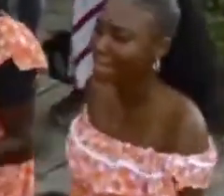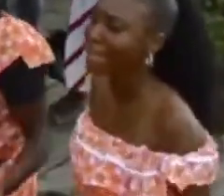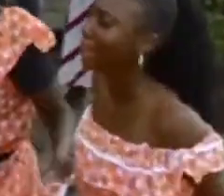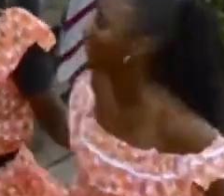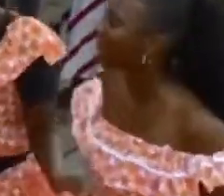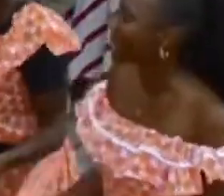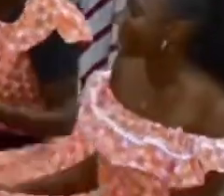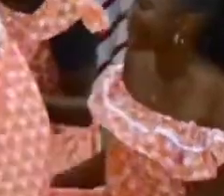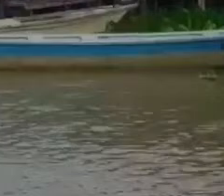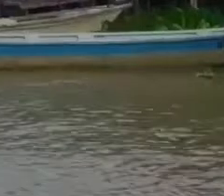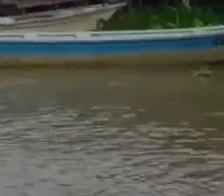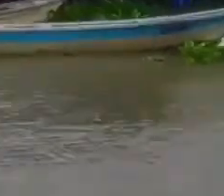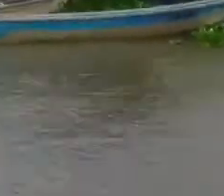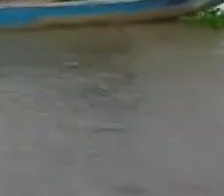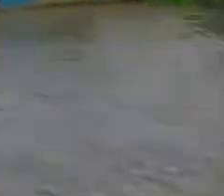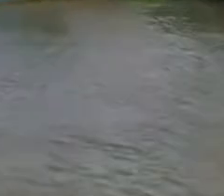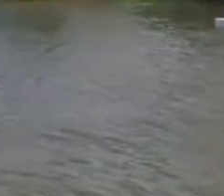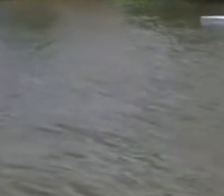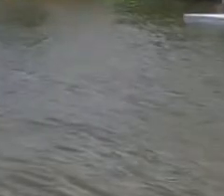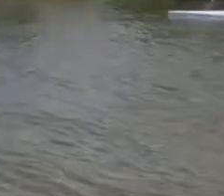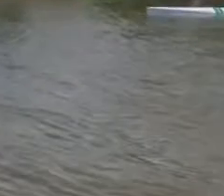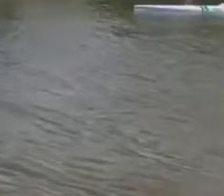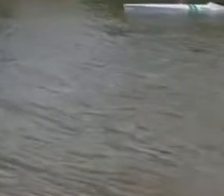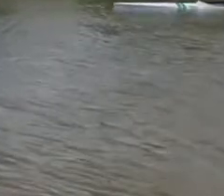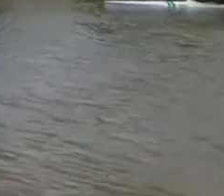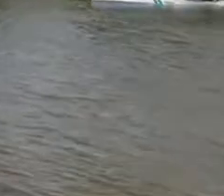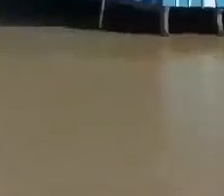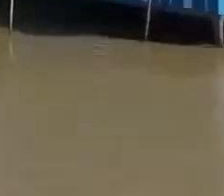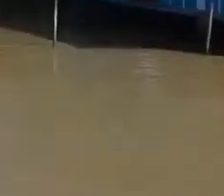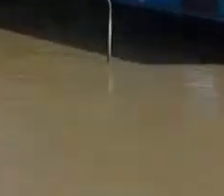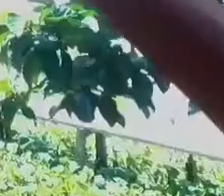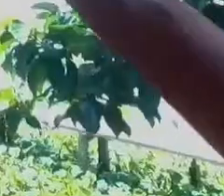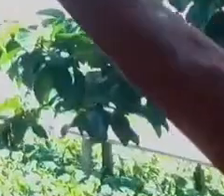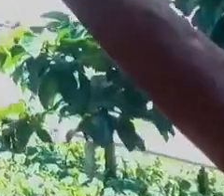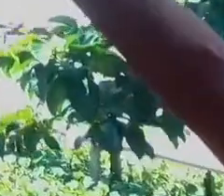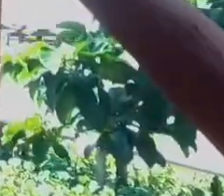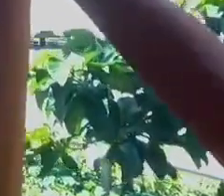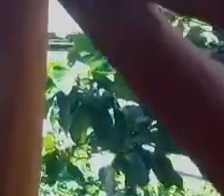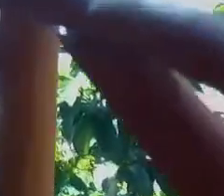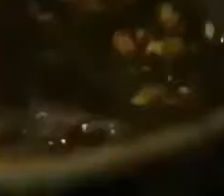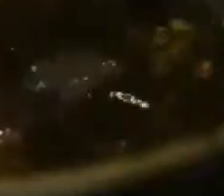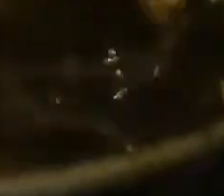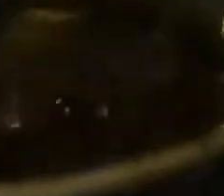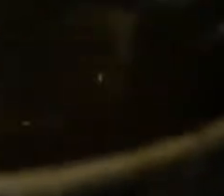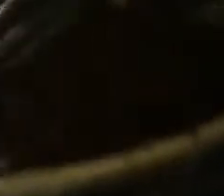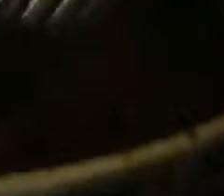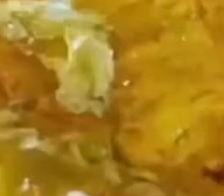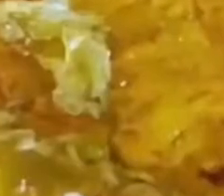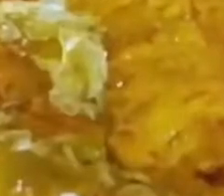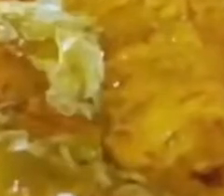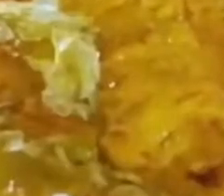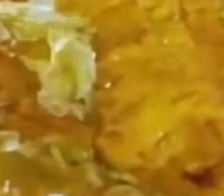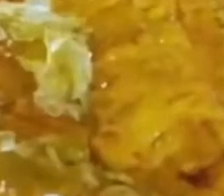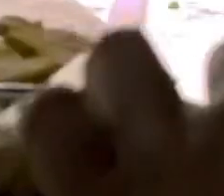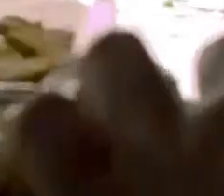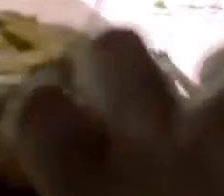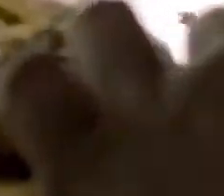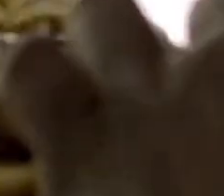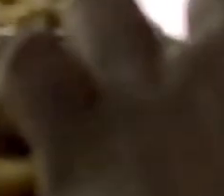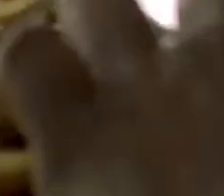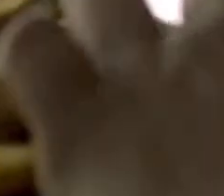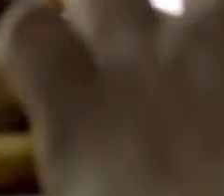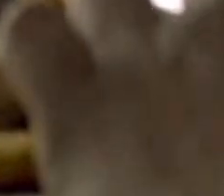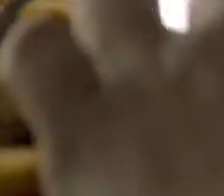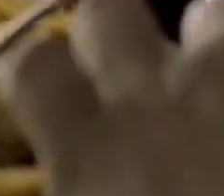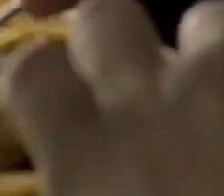de tertulia, interpretación ambiental y cultural, alojamiento en cabaña, alimentación típica campesina